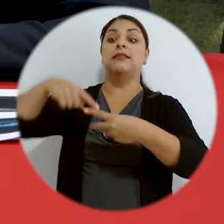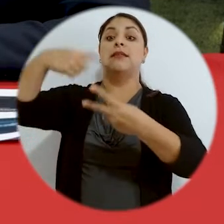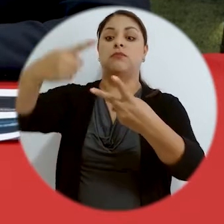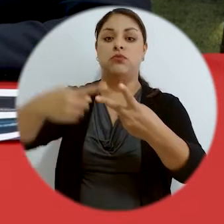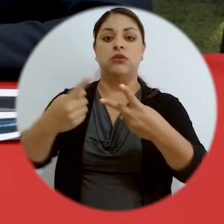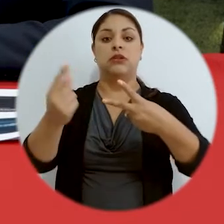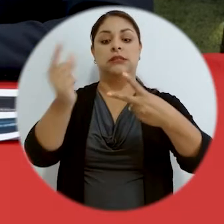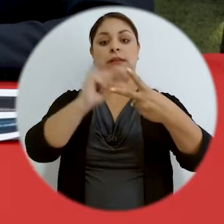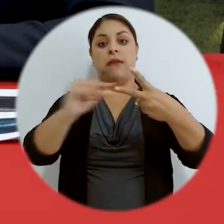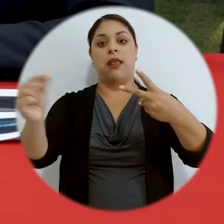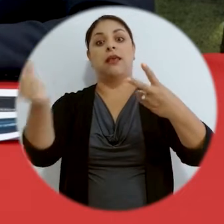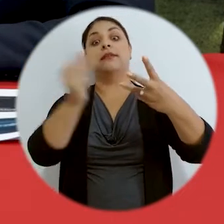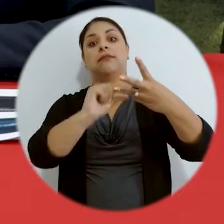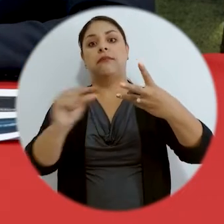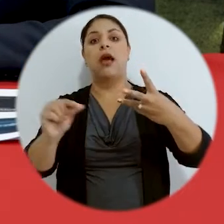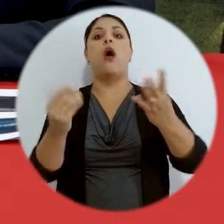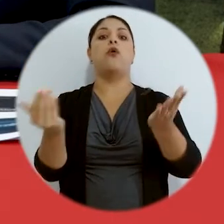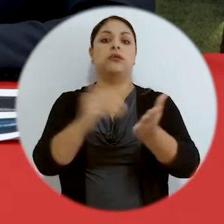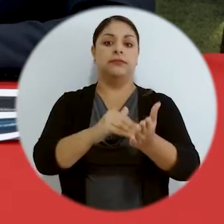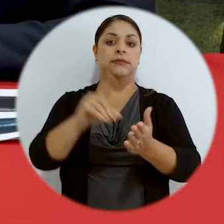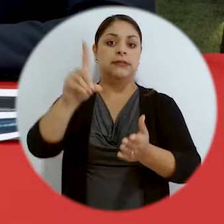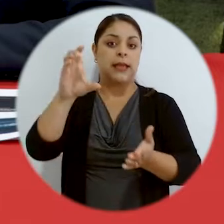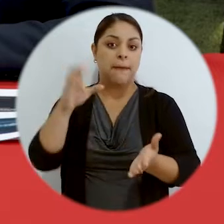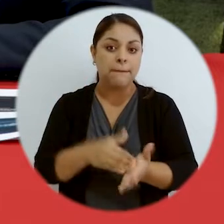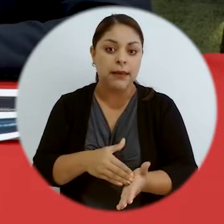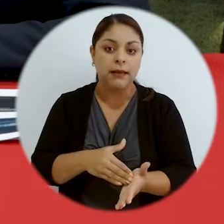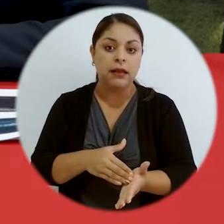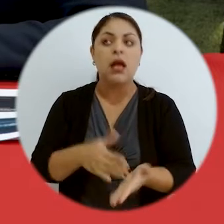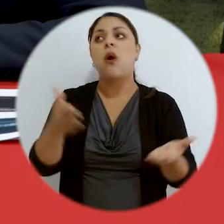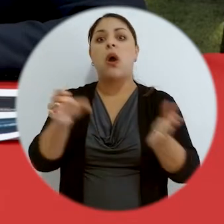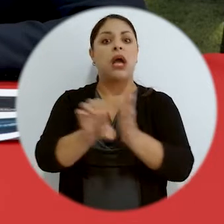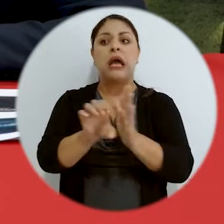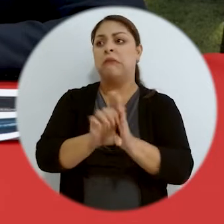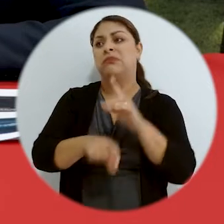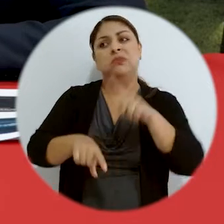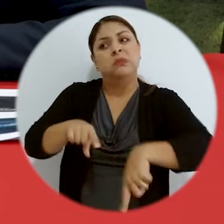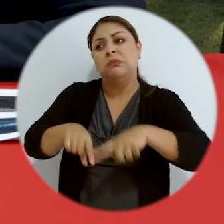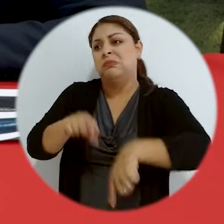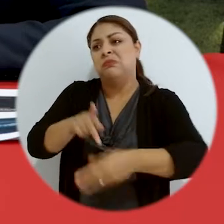ocurrió cobrarle 200,000. No, viene el problema, no pudo pagar dentro de 15 días